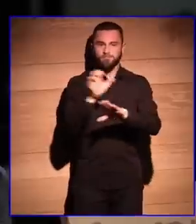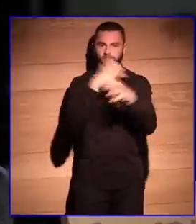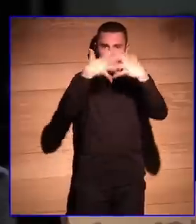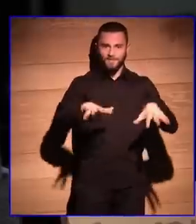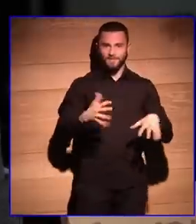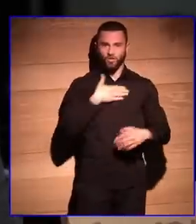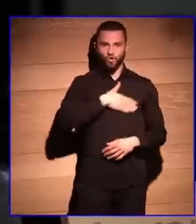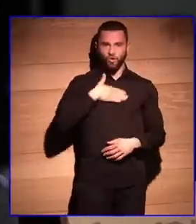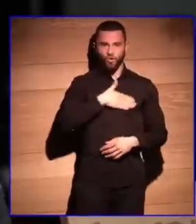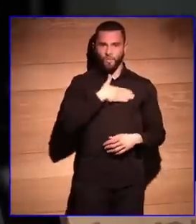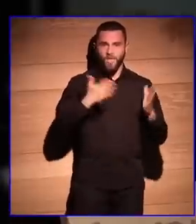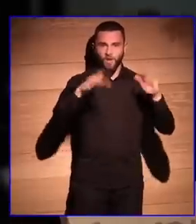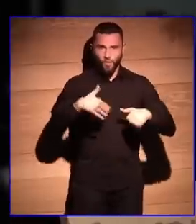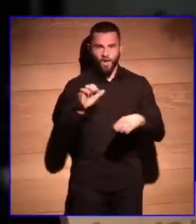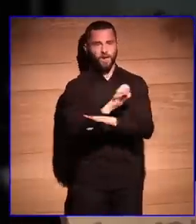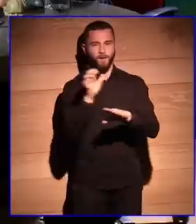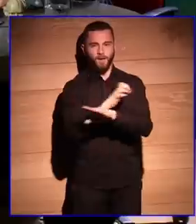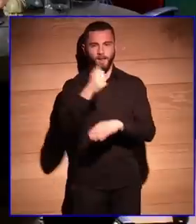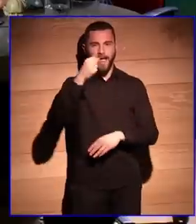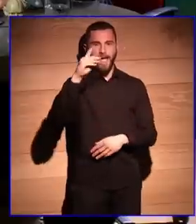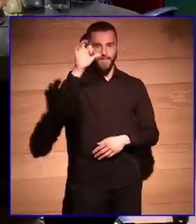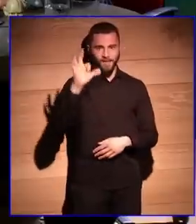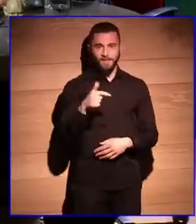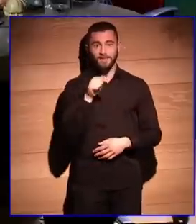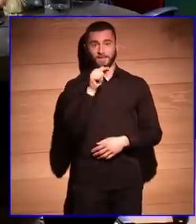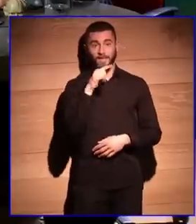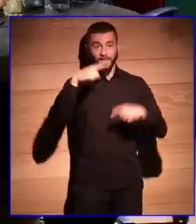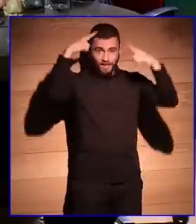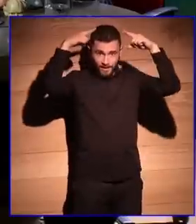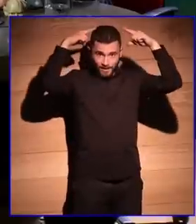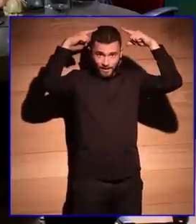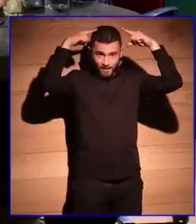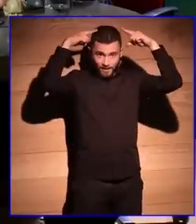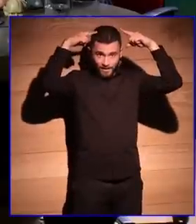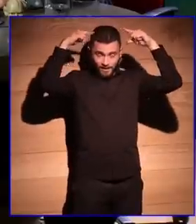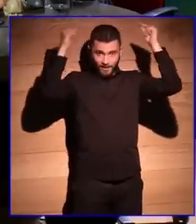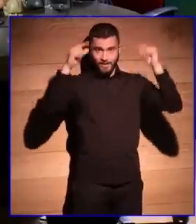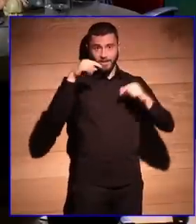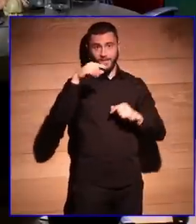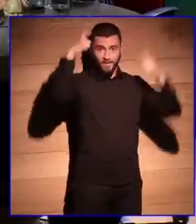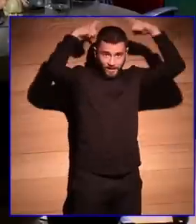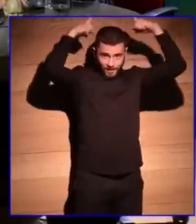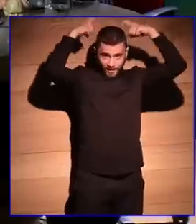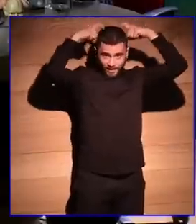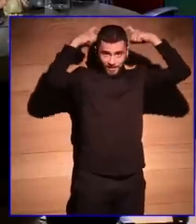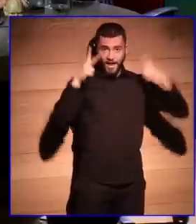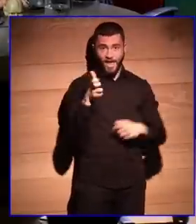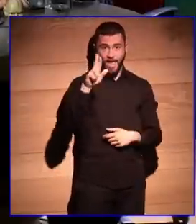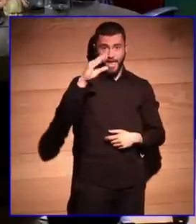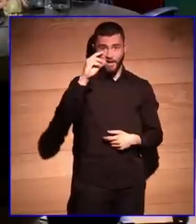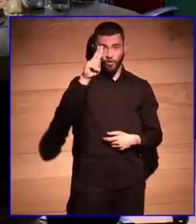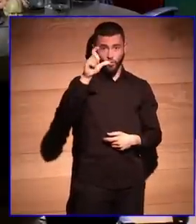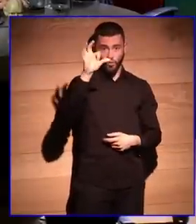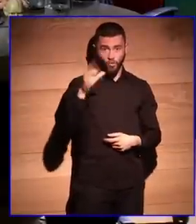cómodo haciéndolo. Recordemos pues el Hades de la película de Disney, de Hércules, ¿no? También, que es otro que cae bien, ¿no? Y que es uno de mis